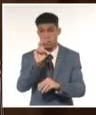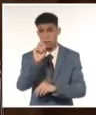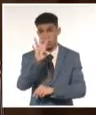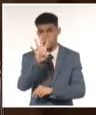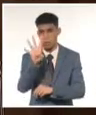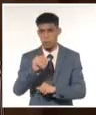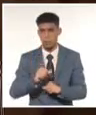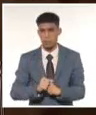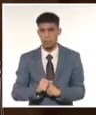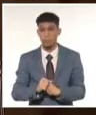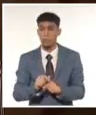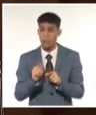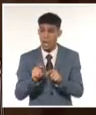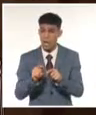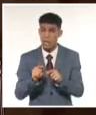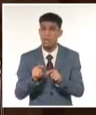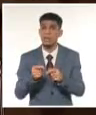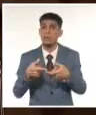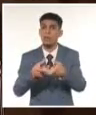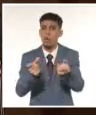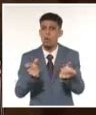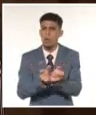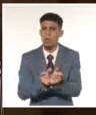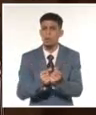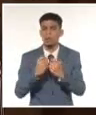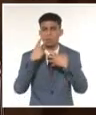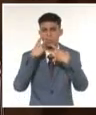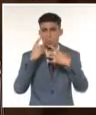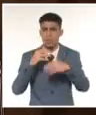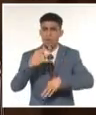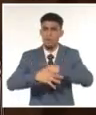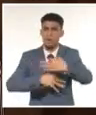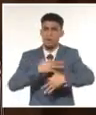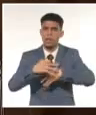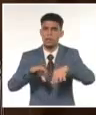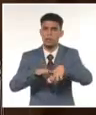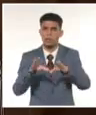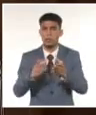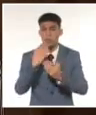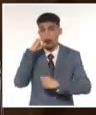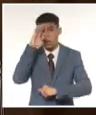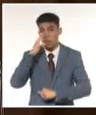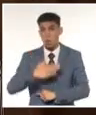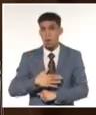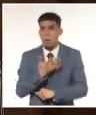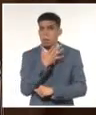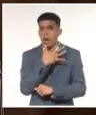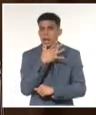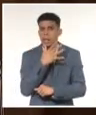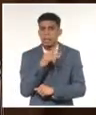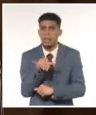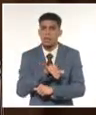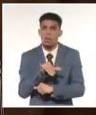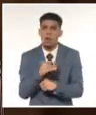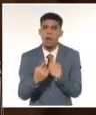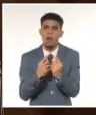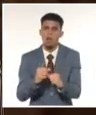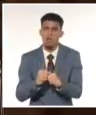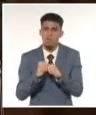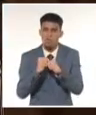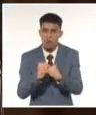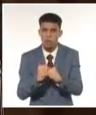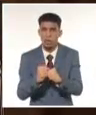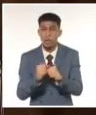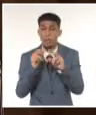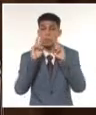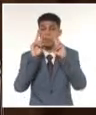es entendible que se hable de monumentos, porque el cubano parece destinado a protagonizar lo heroico, a llevar una vida donde se